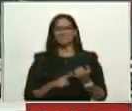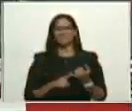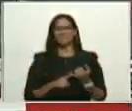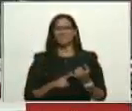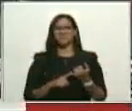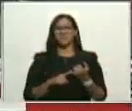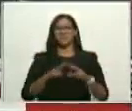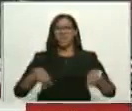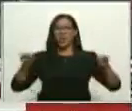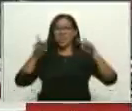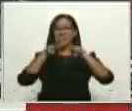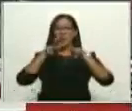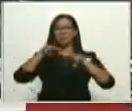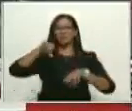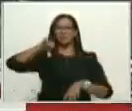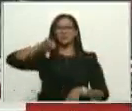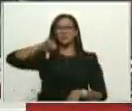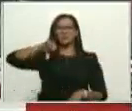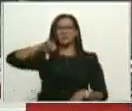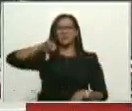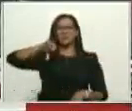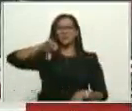Valoración.